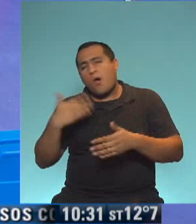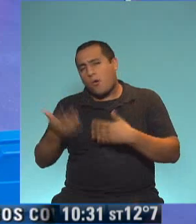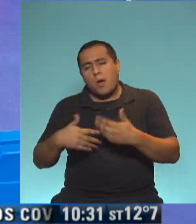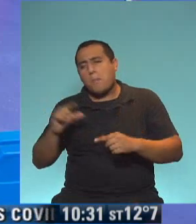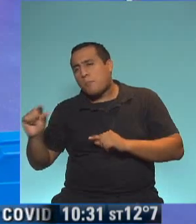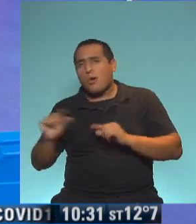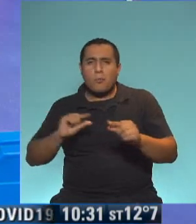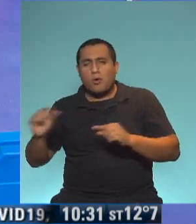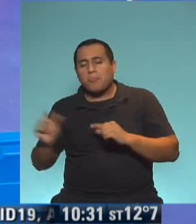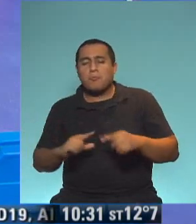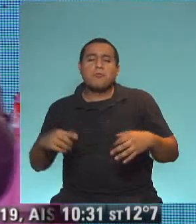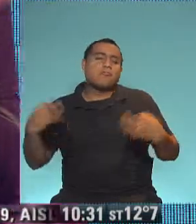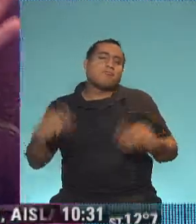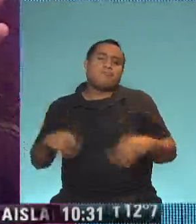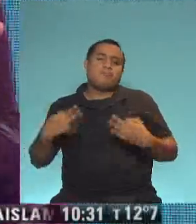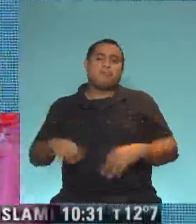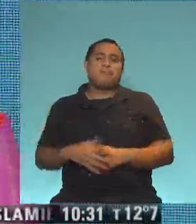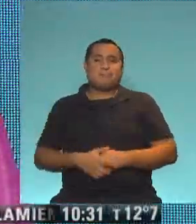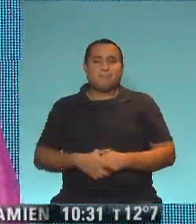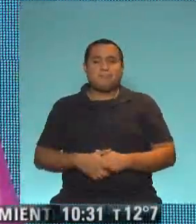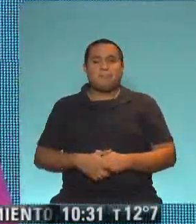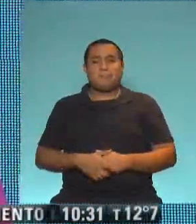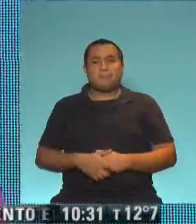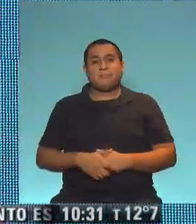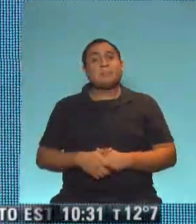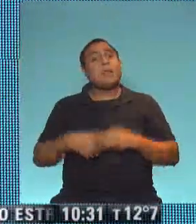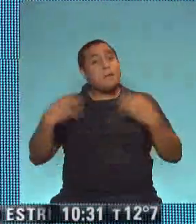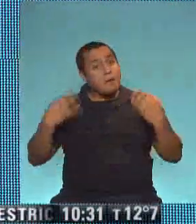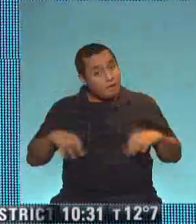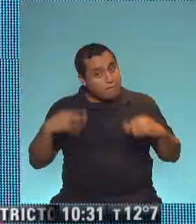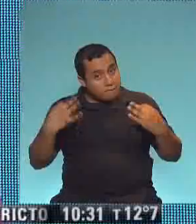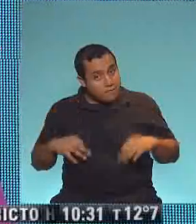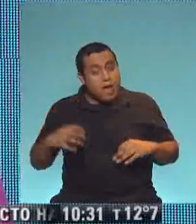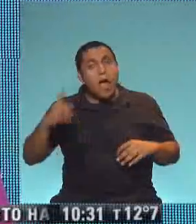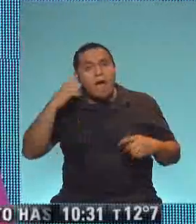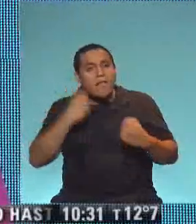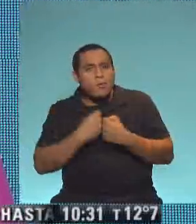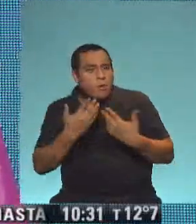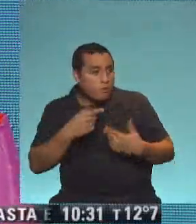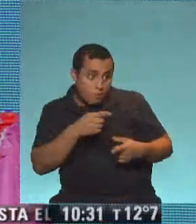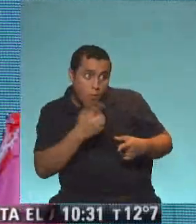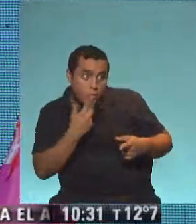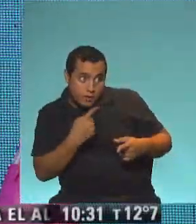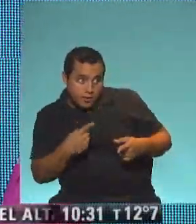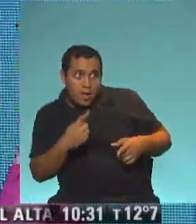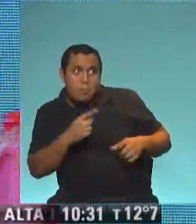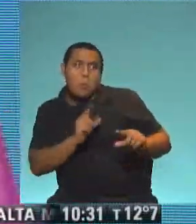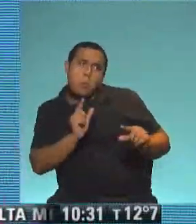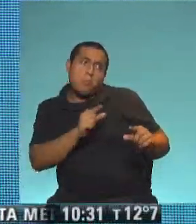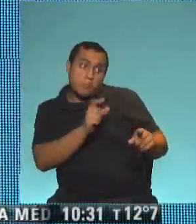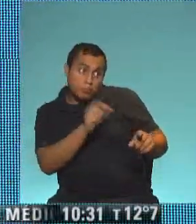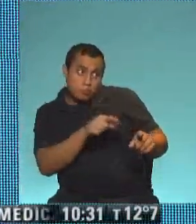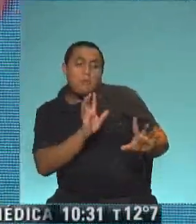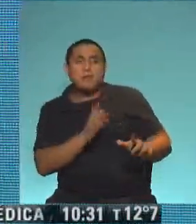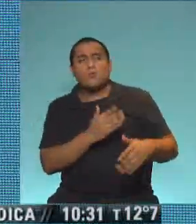rato. Jugamos un rato cada uno. Lo que quiera cada uno. Esto también. De acordar, a ver, consensuar a qué podemos jugar un ratito, a lo que